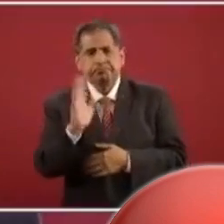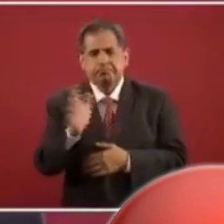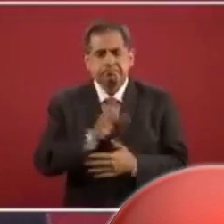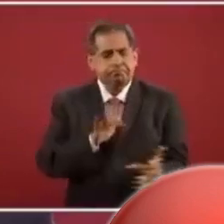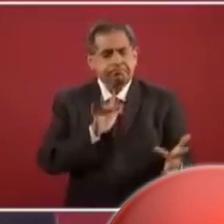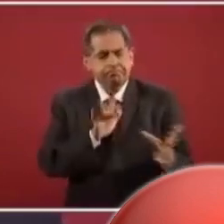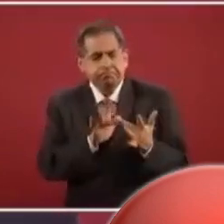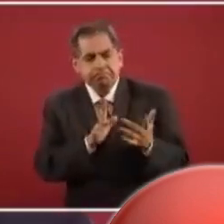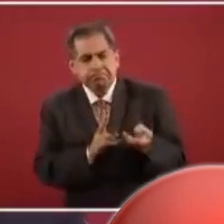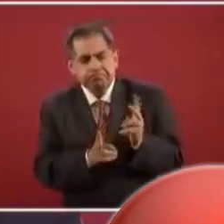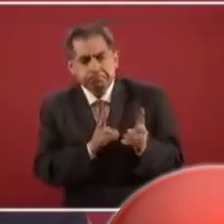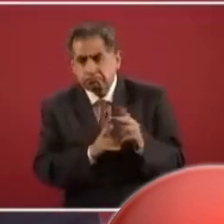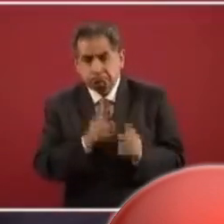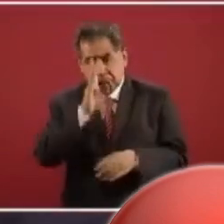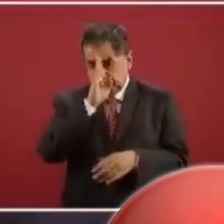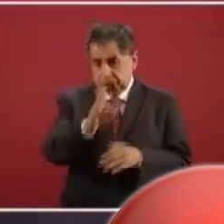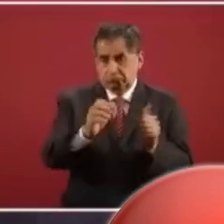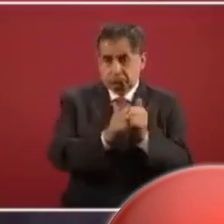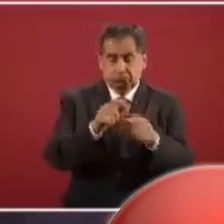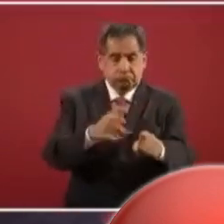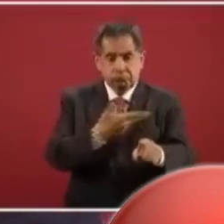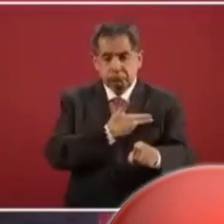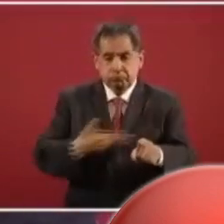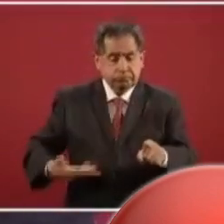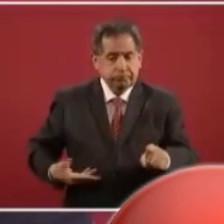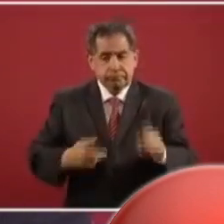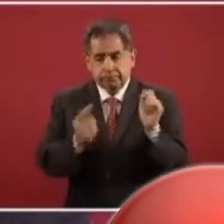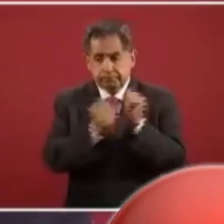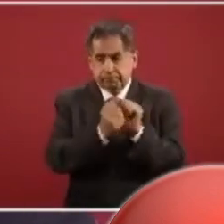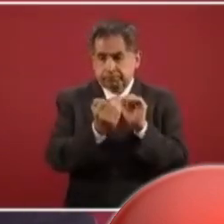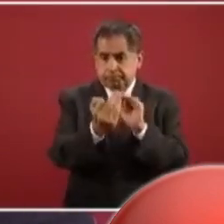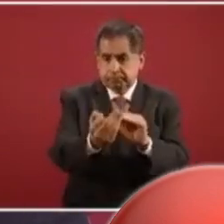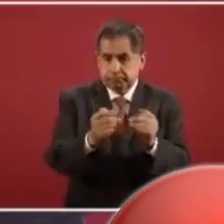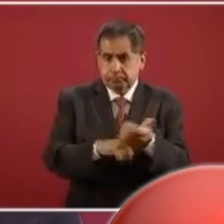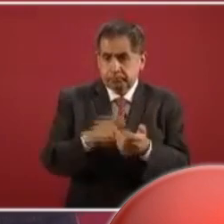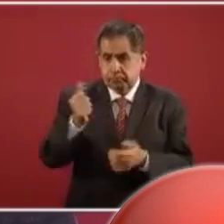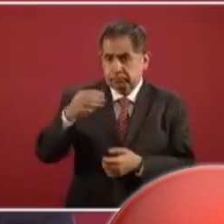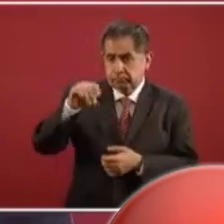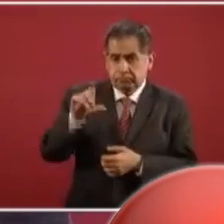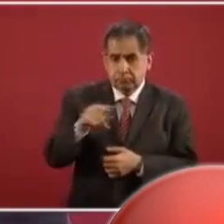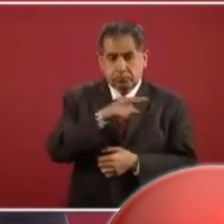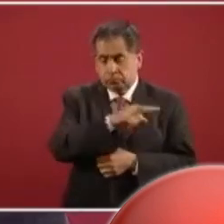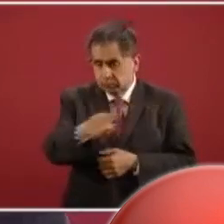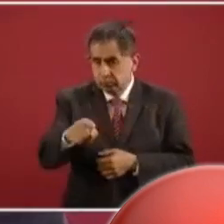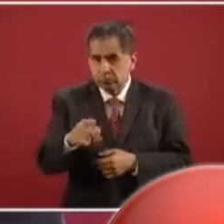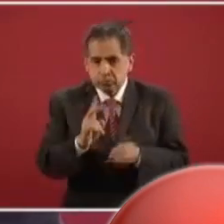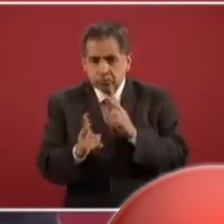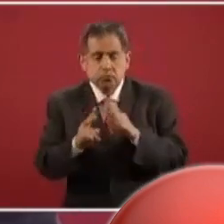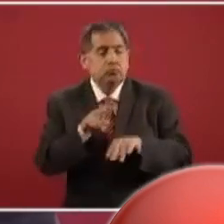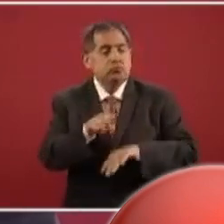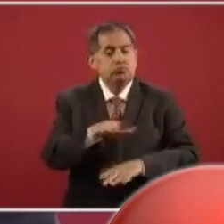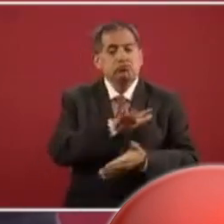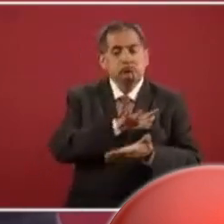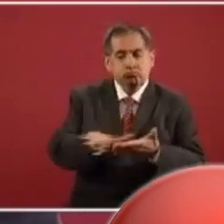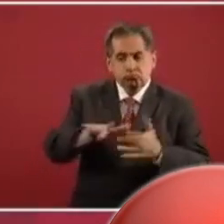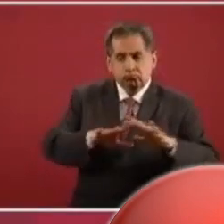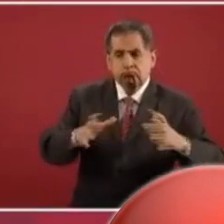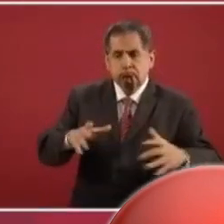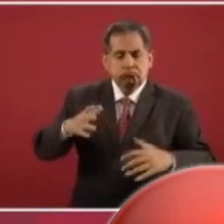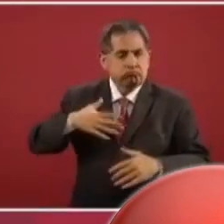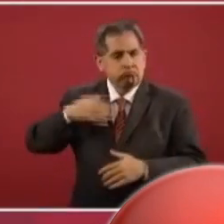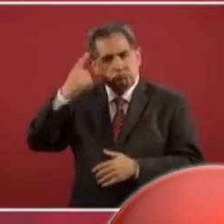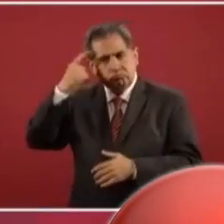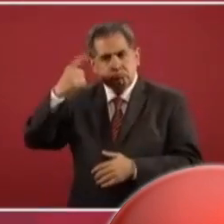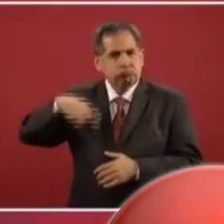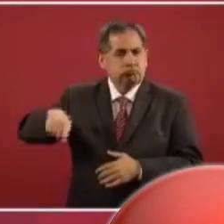acercamientos importantes directamente con el señor presidente Andrés Manuel López Obrador en apoyo a